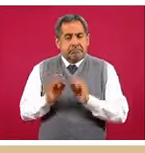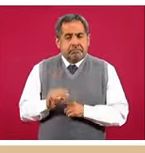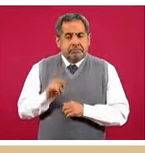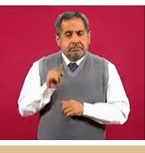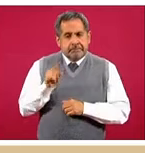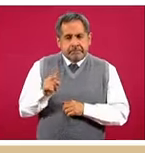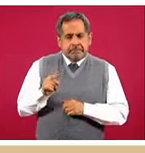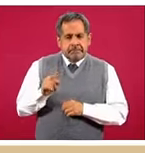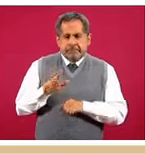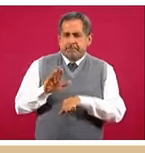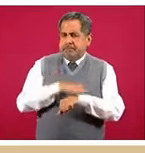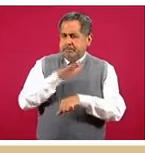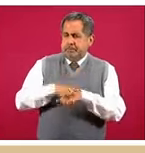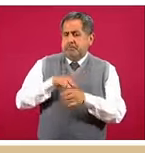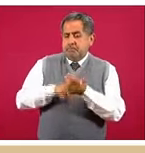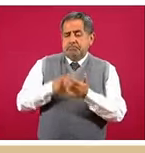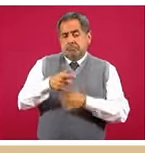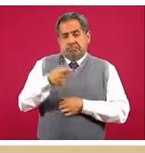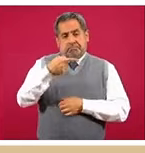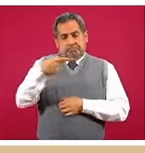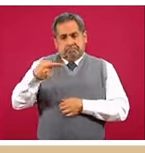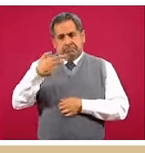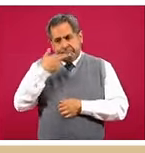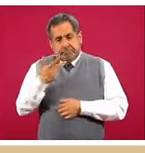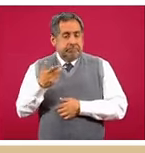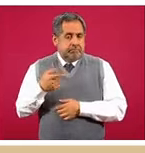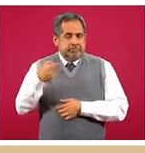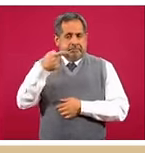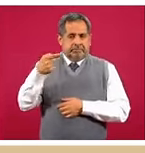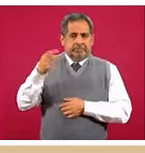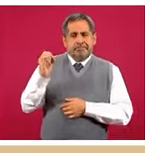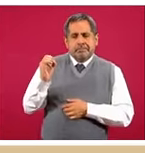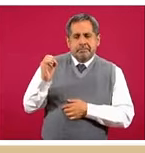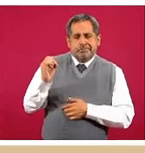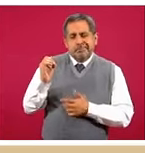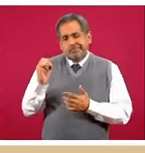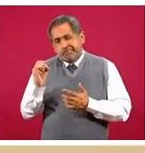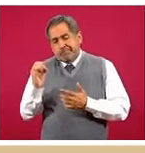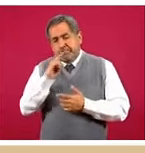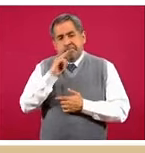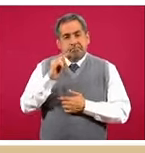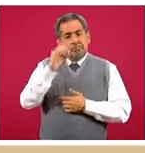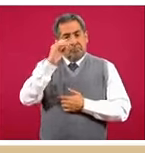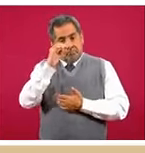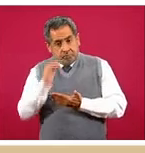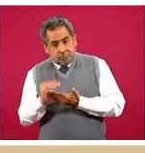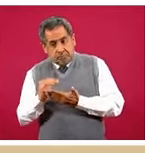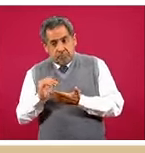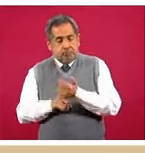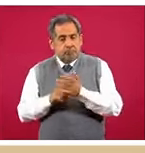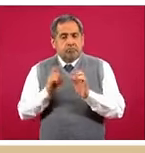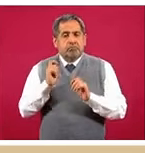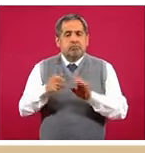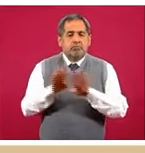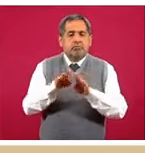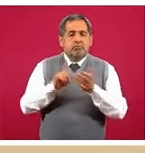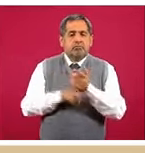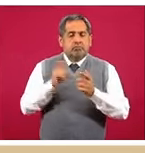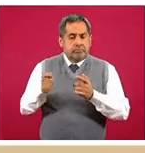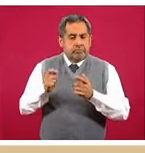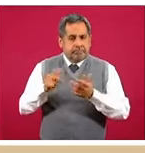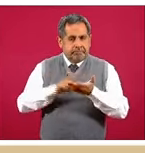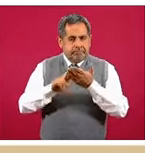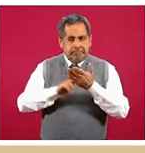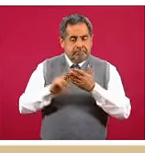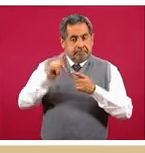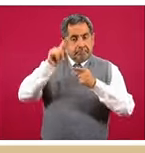Tiene cierta calificación. 0, si es un franco descenso, que estaría pintado en